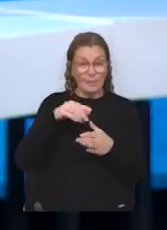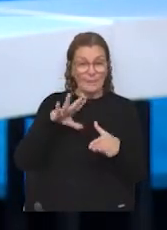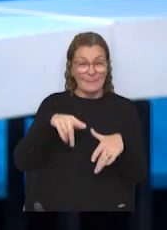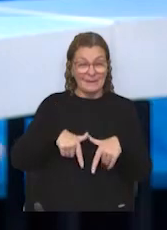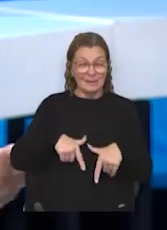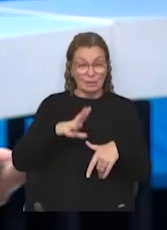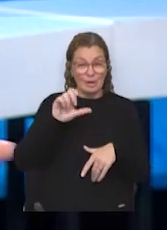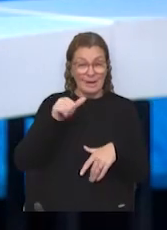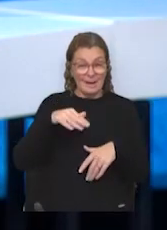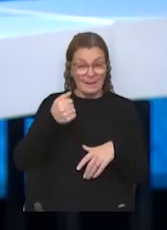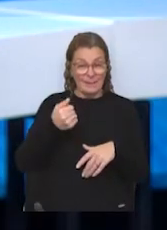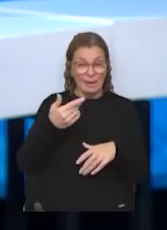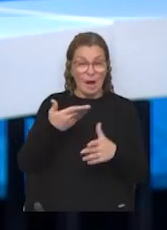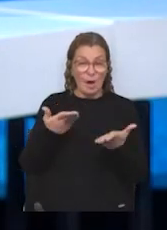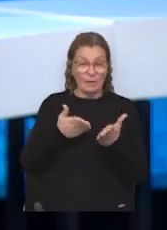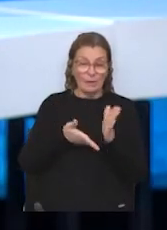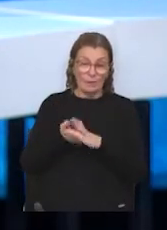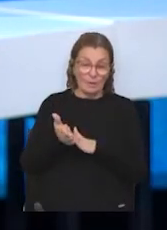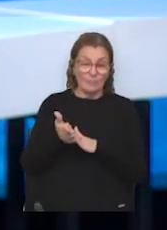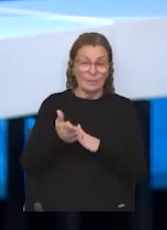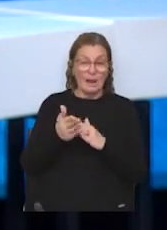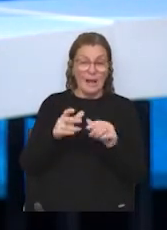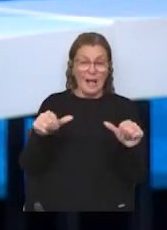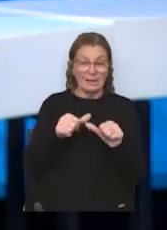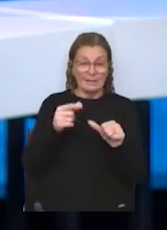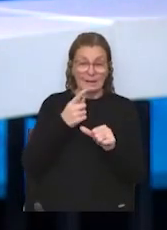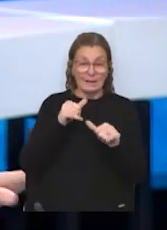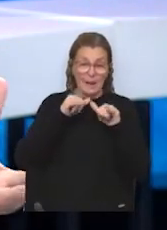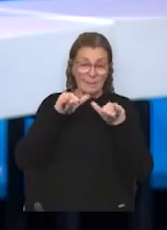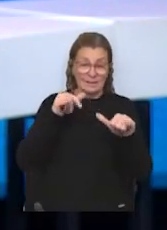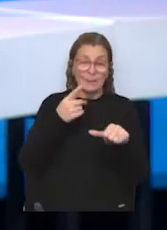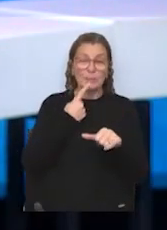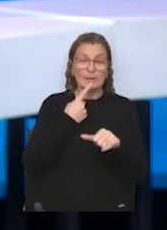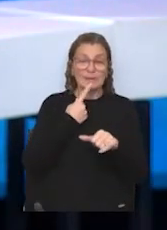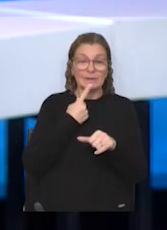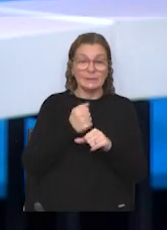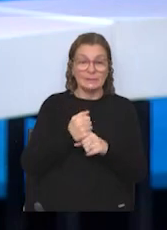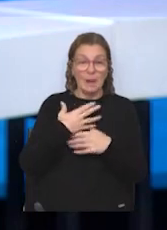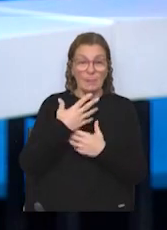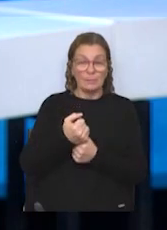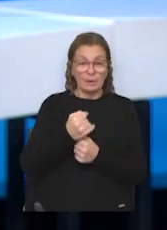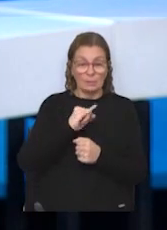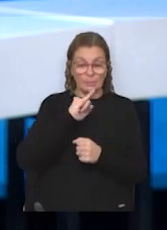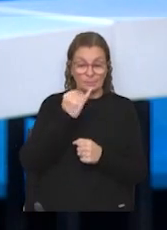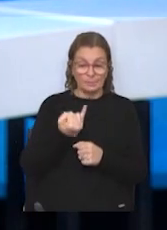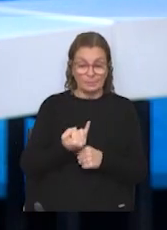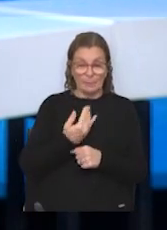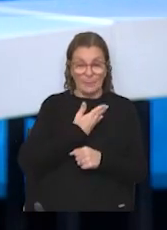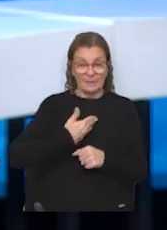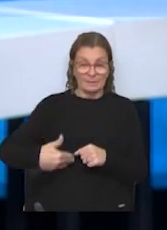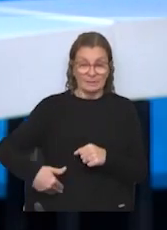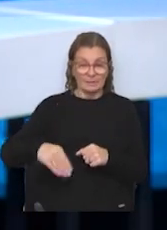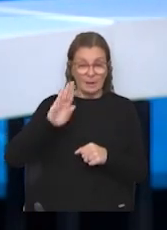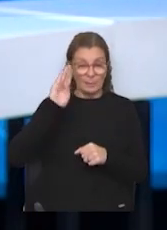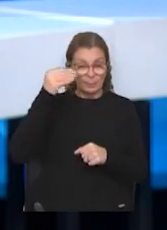era Martín lema que renunció hace relativamente para hacer campaña es uno de los dirigentes que está apoyando la precandidatura de Álvaro Delgado Cómo